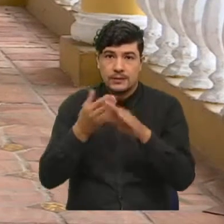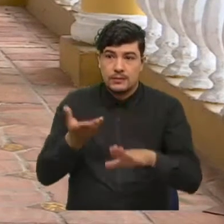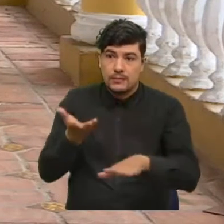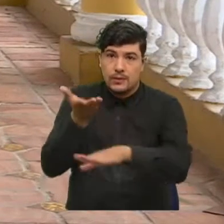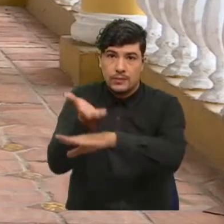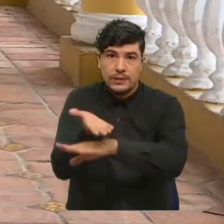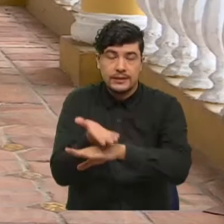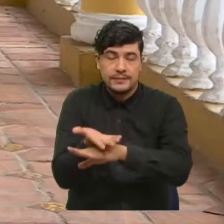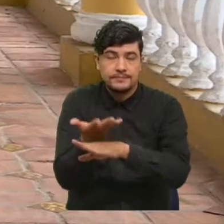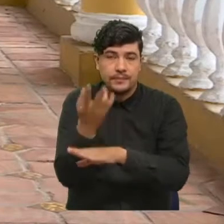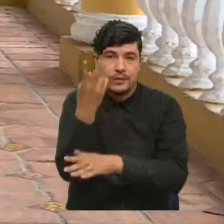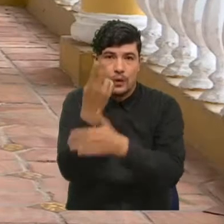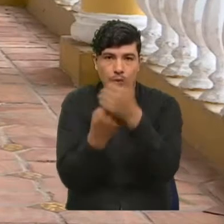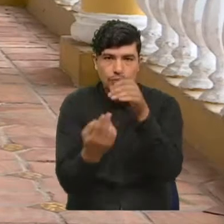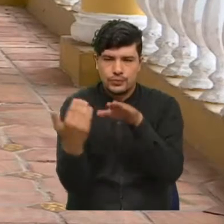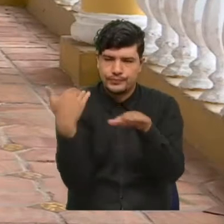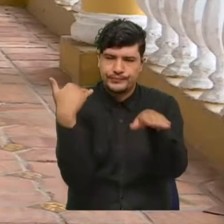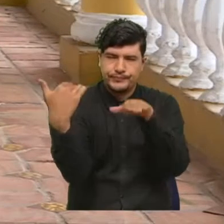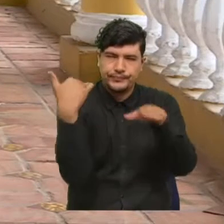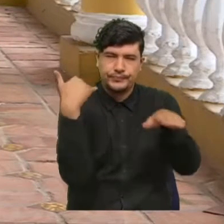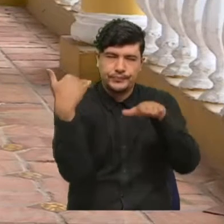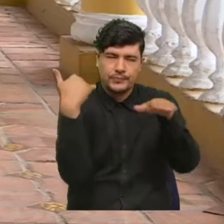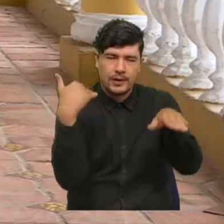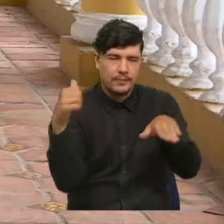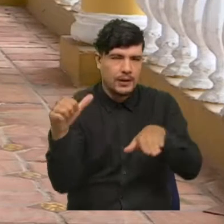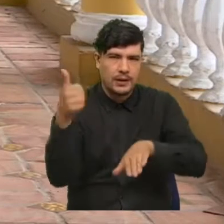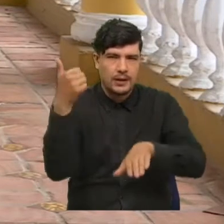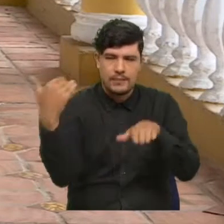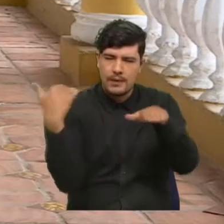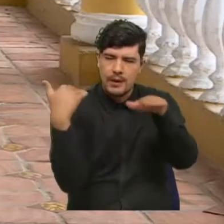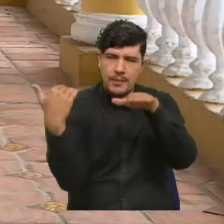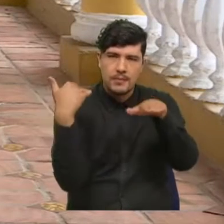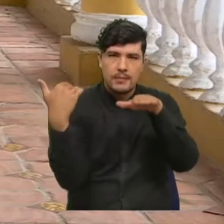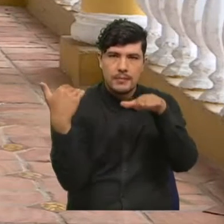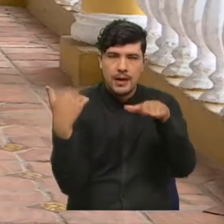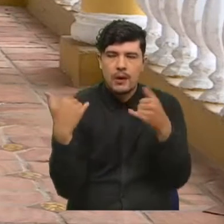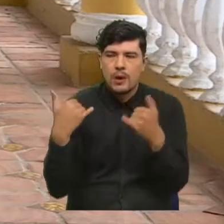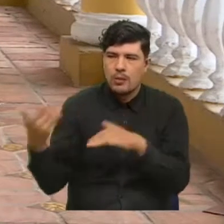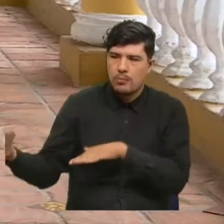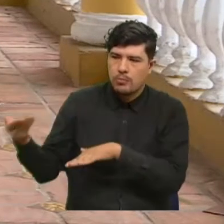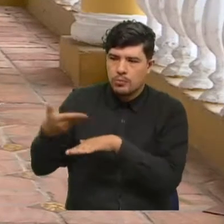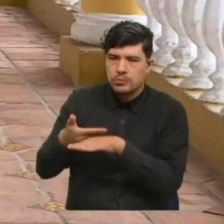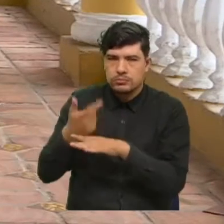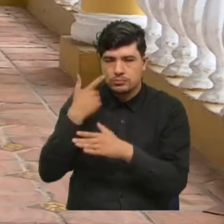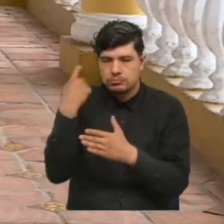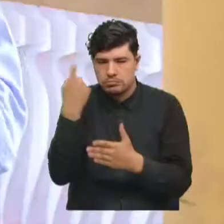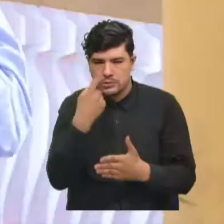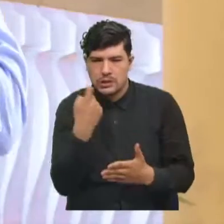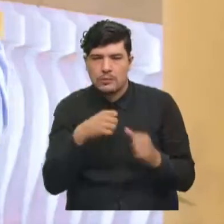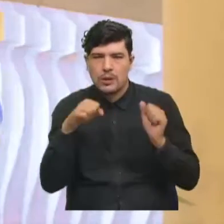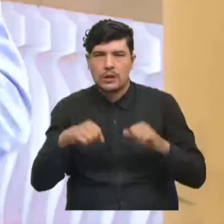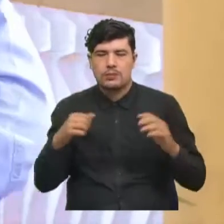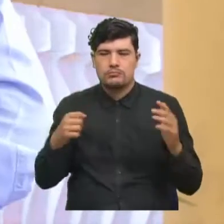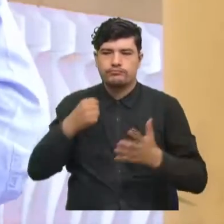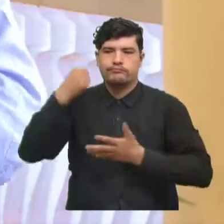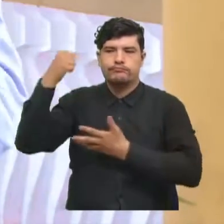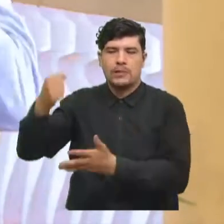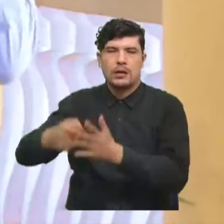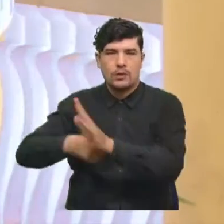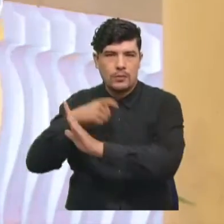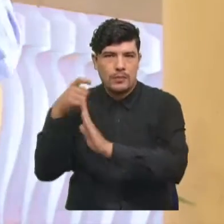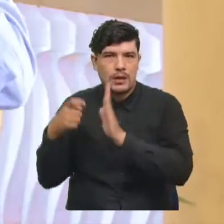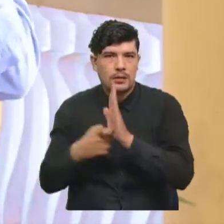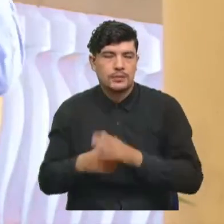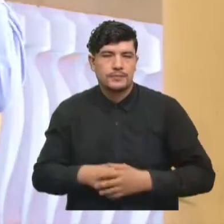se nos han entregado una una app para estudiar y buscar esa viabilidad que tenga cierre financiero porque yo también comparto